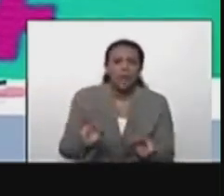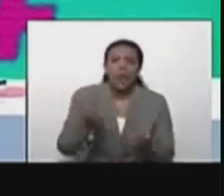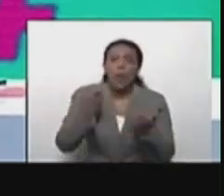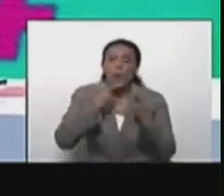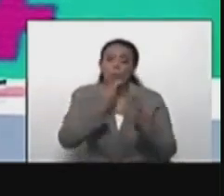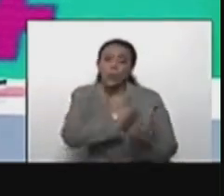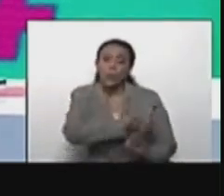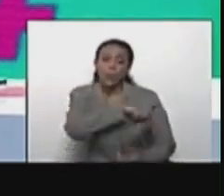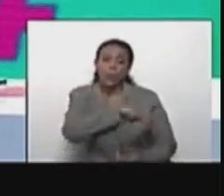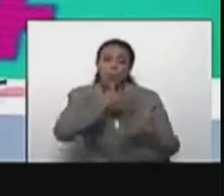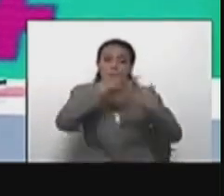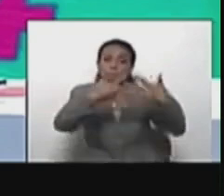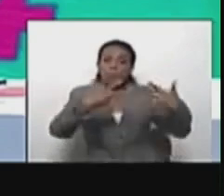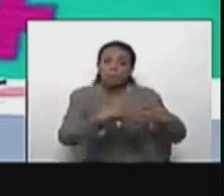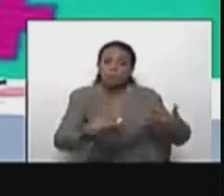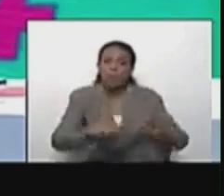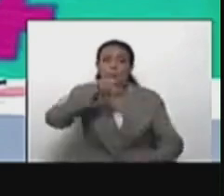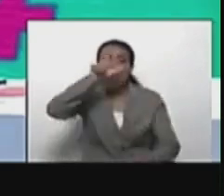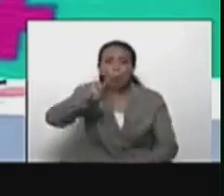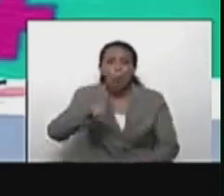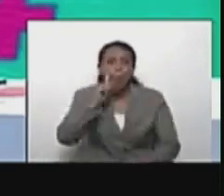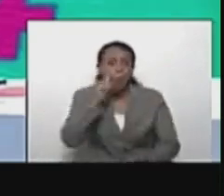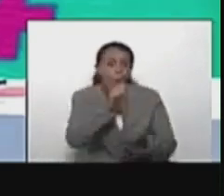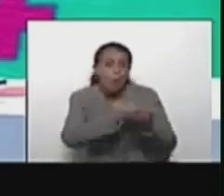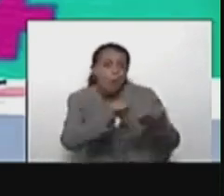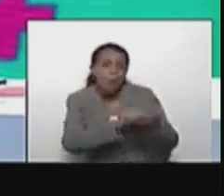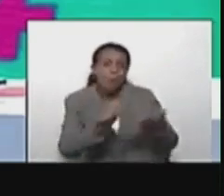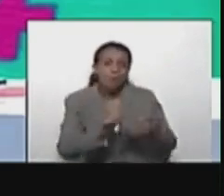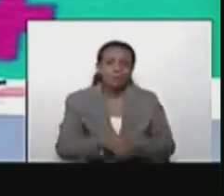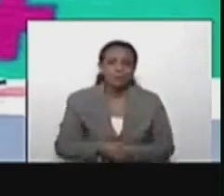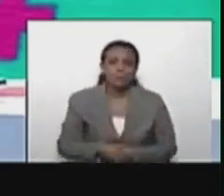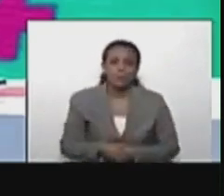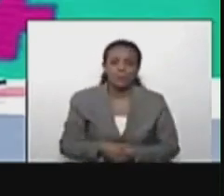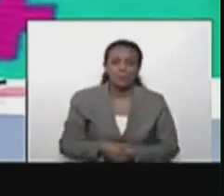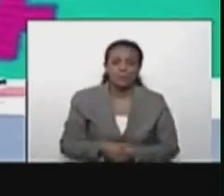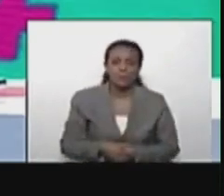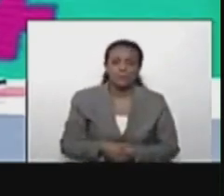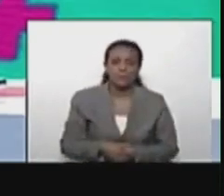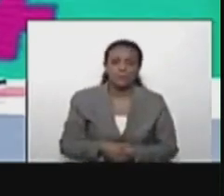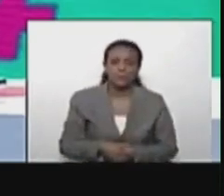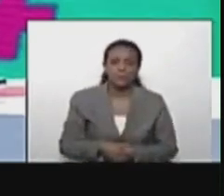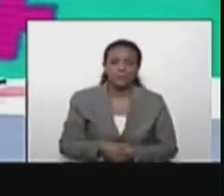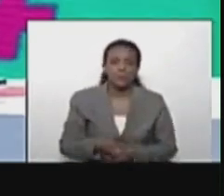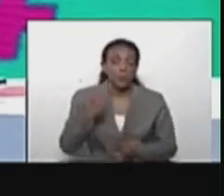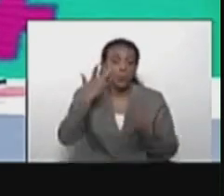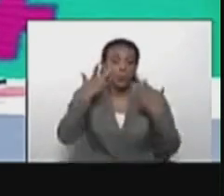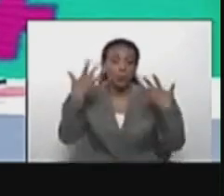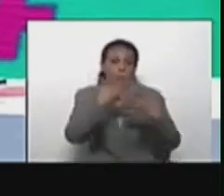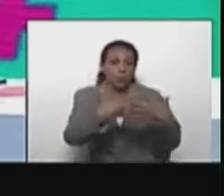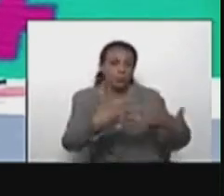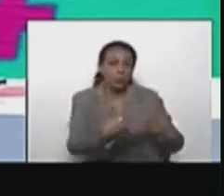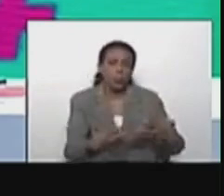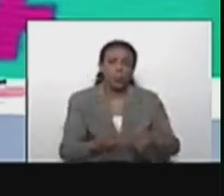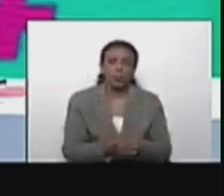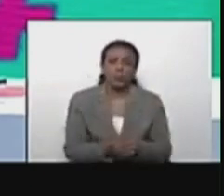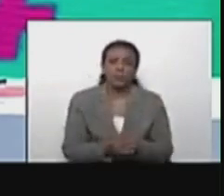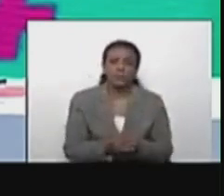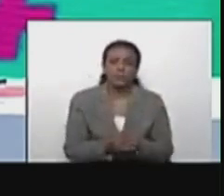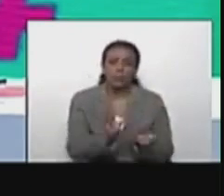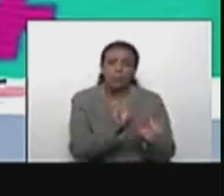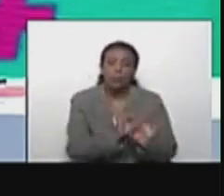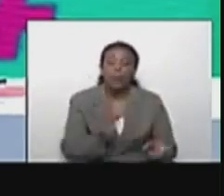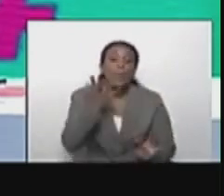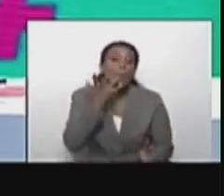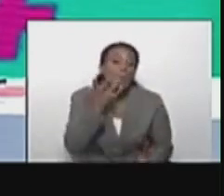lengua a su máxima expresión, ¿verdad? Desde el realismo mágico suramericano,